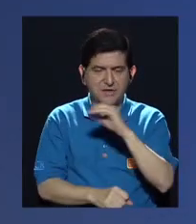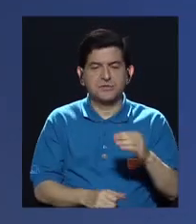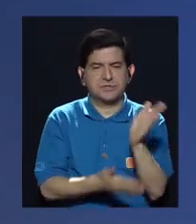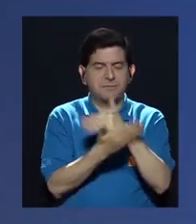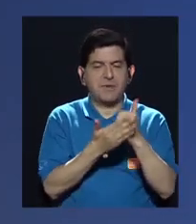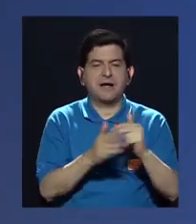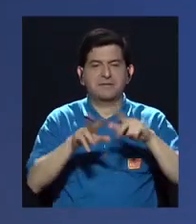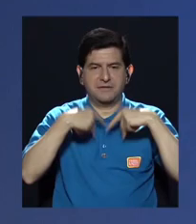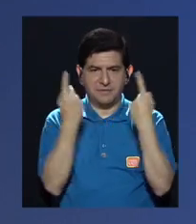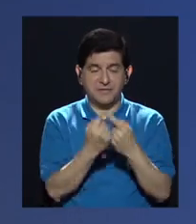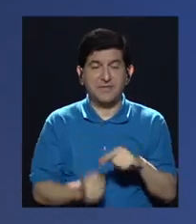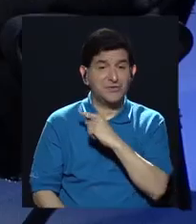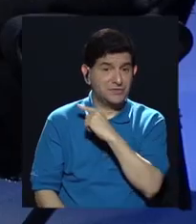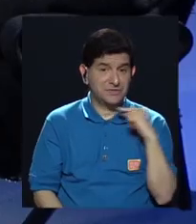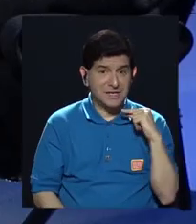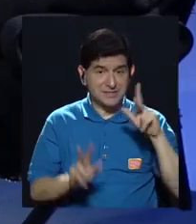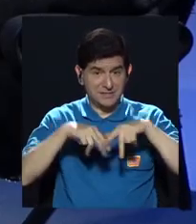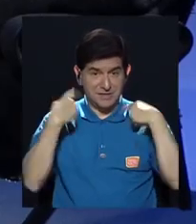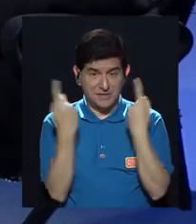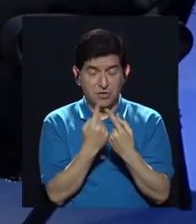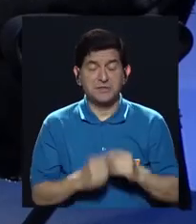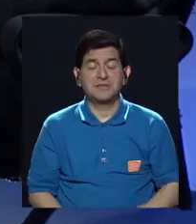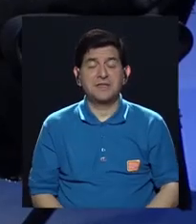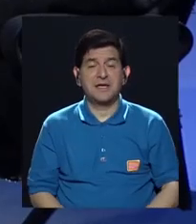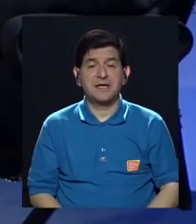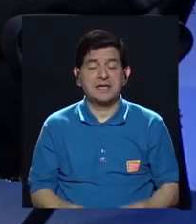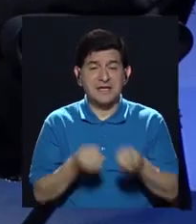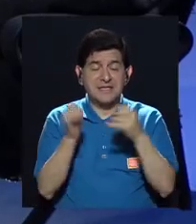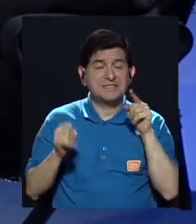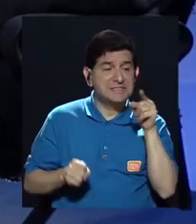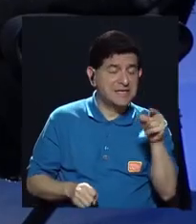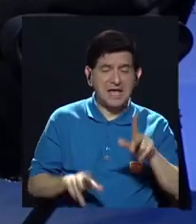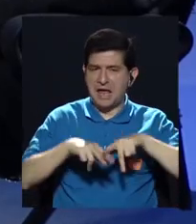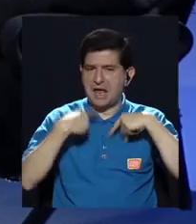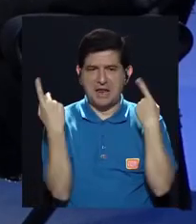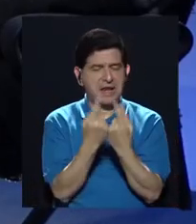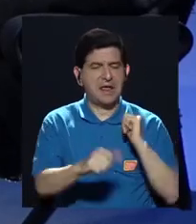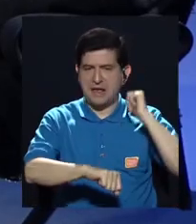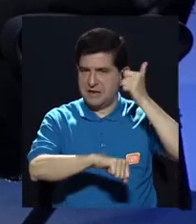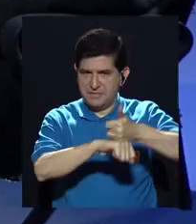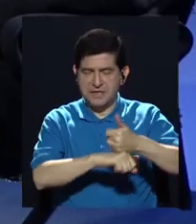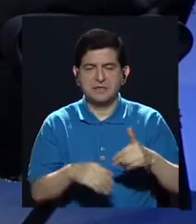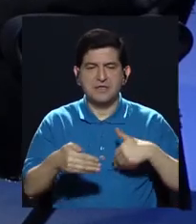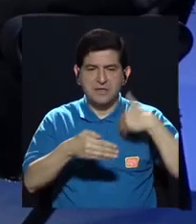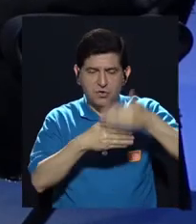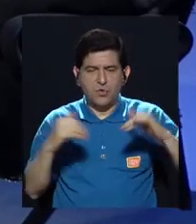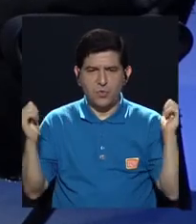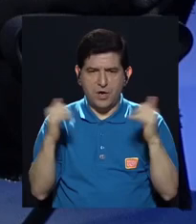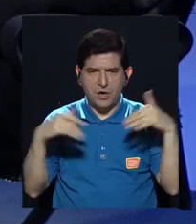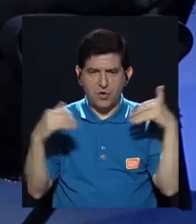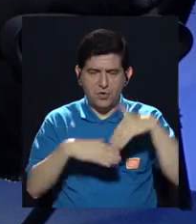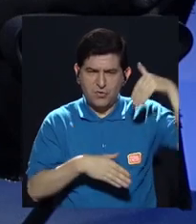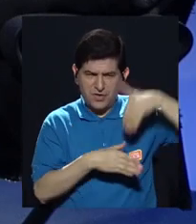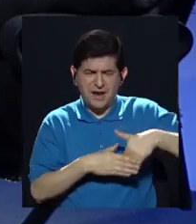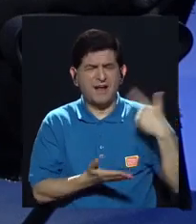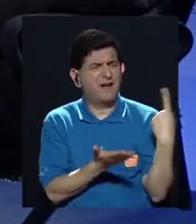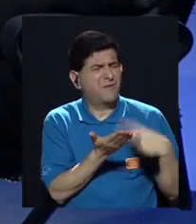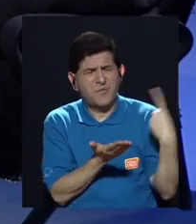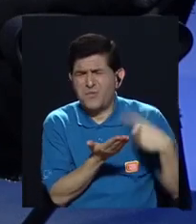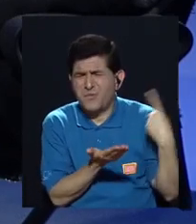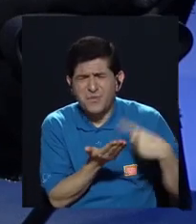partido. El partido nunca se hubiera hecho si no hubiera sido de él, porque después de la Guerra Civil hubo